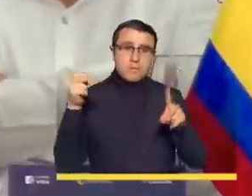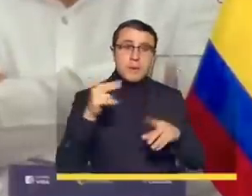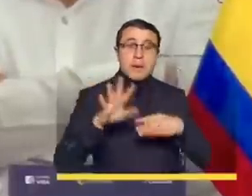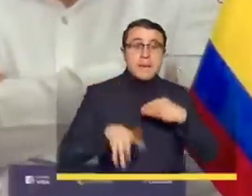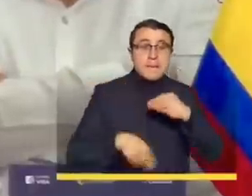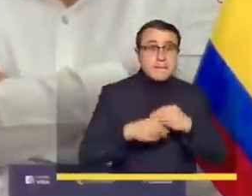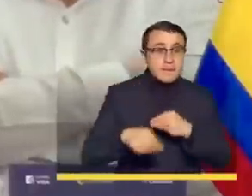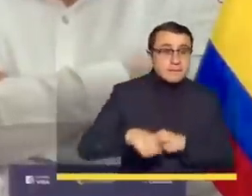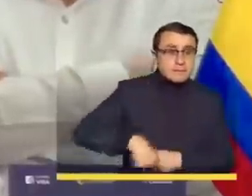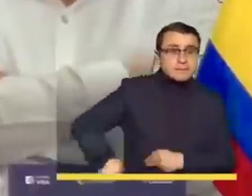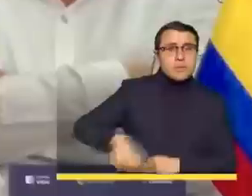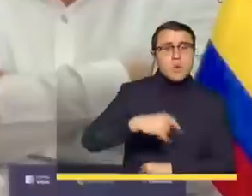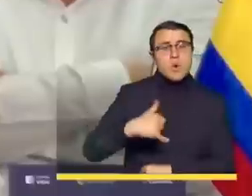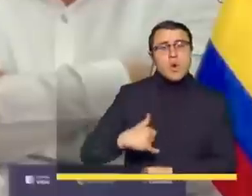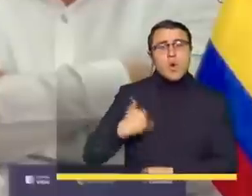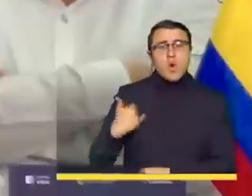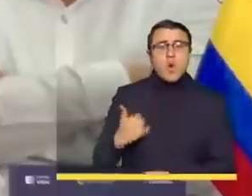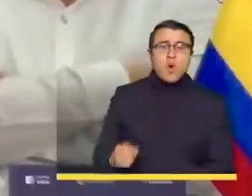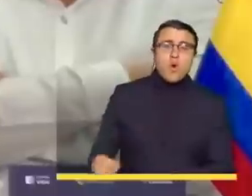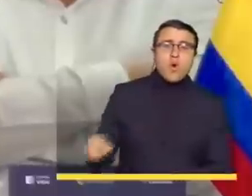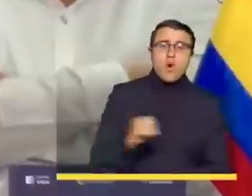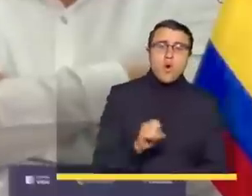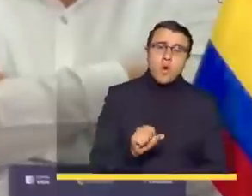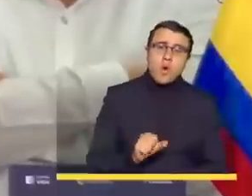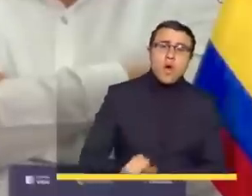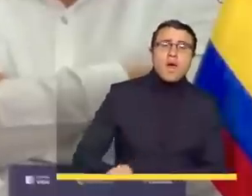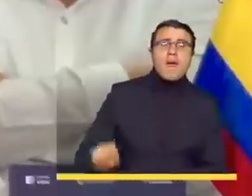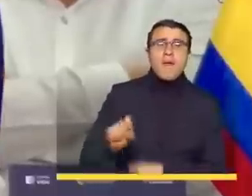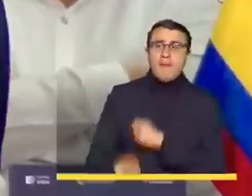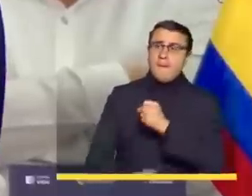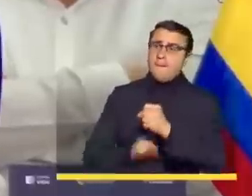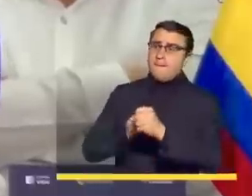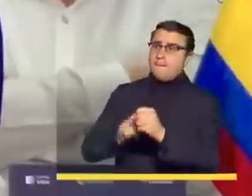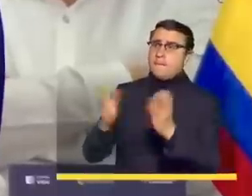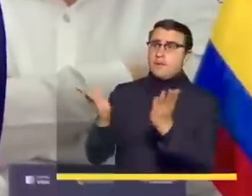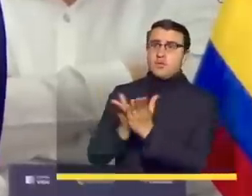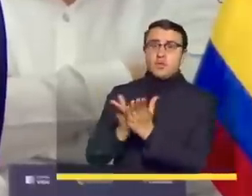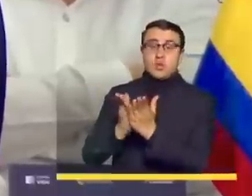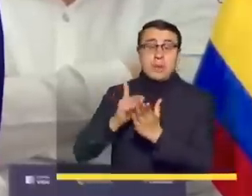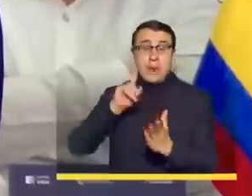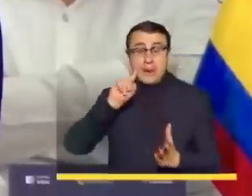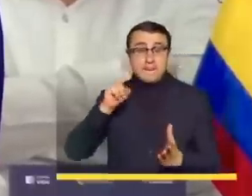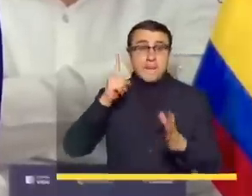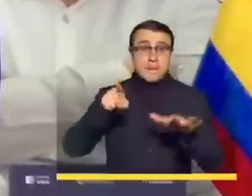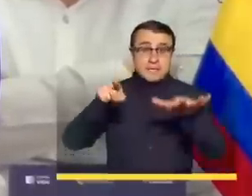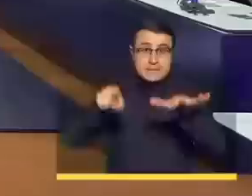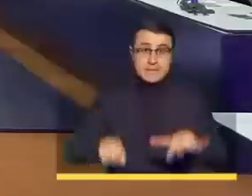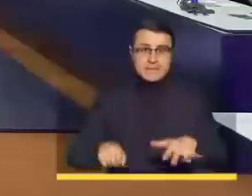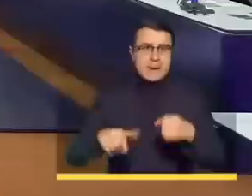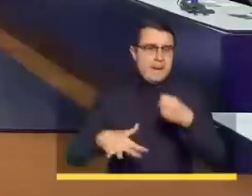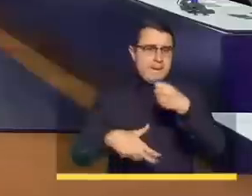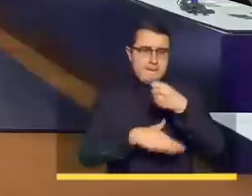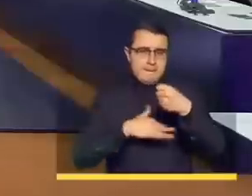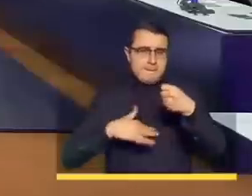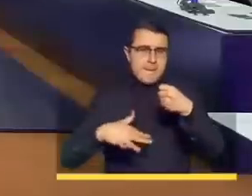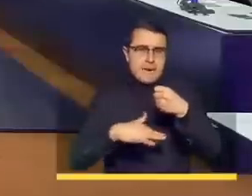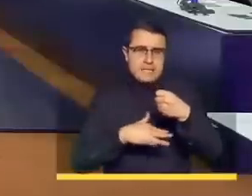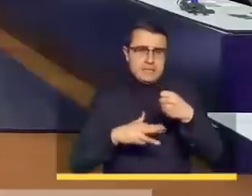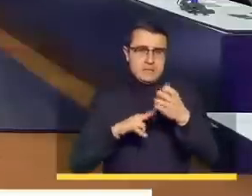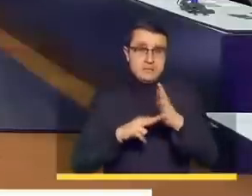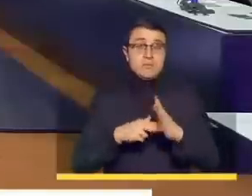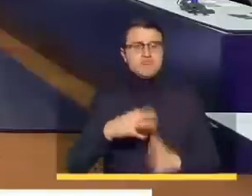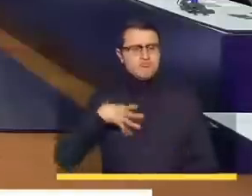todo muchacho, muchacha que entra a estudiar economía aprende en el primer semestre, lo básico. No hay que